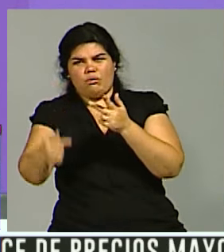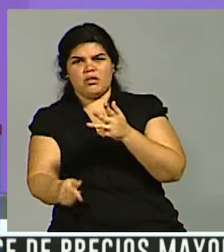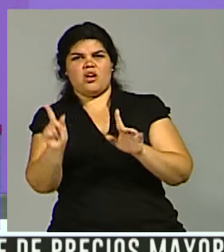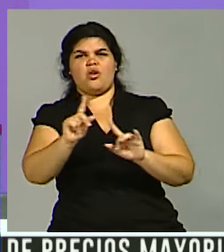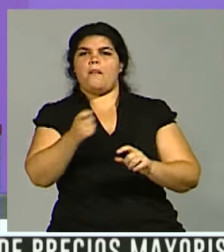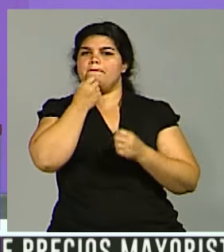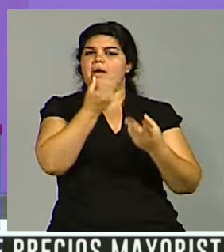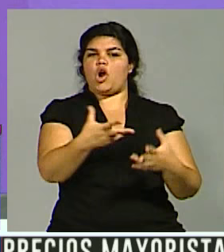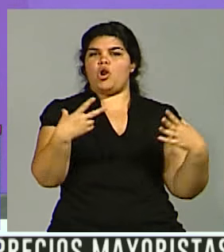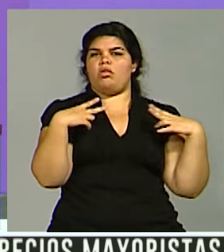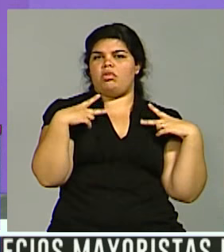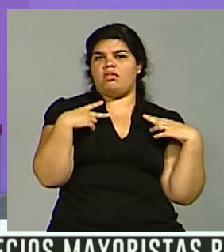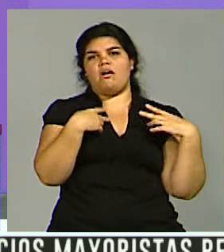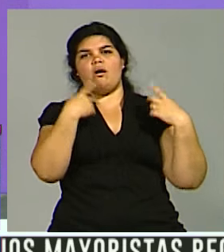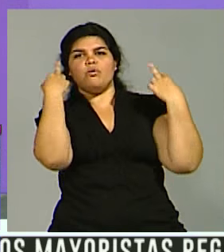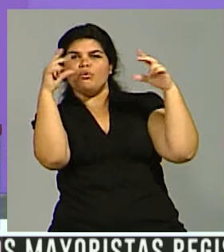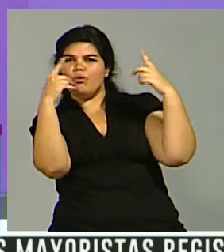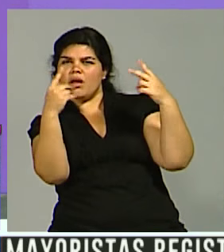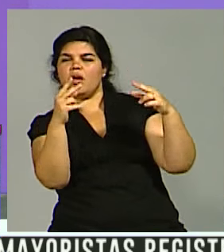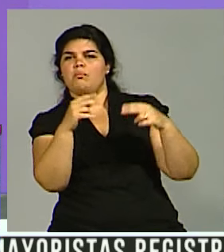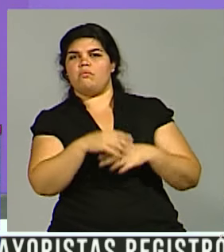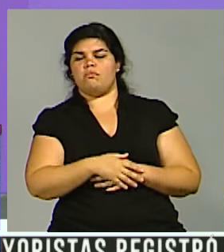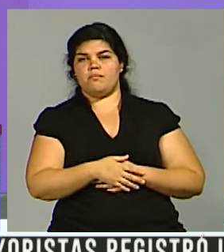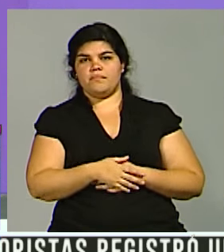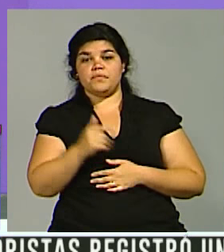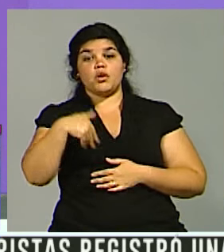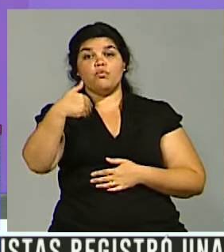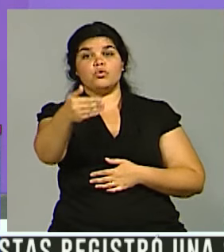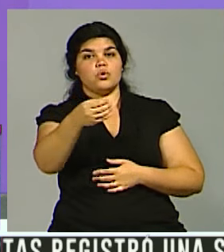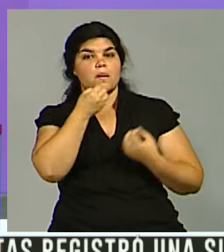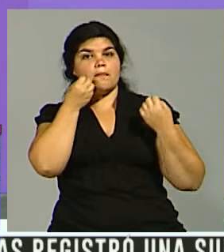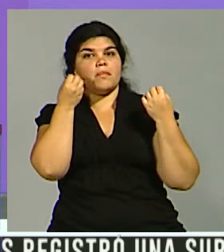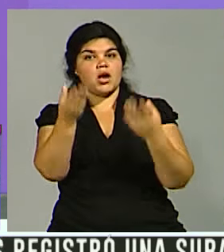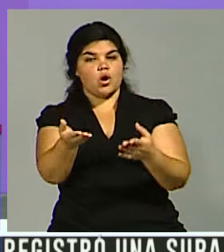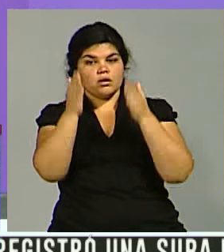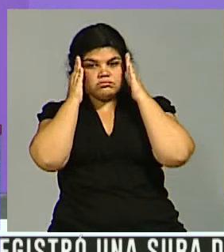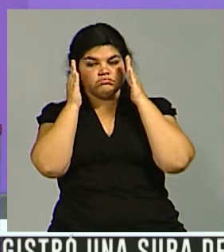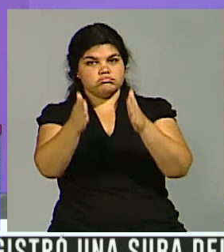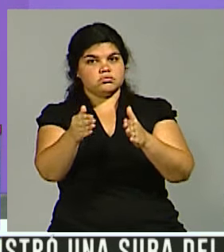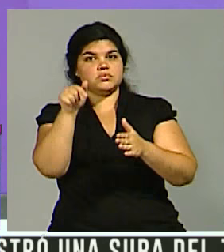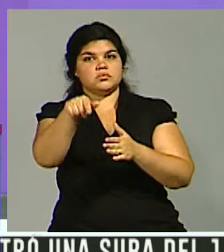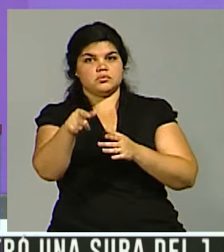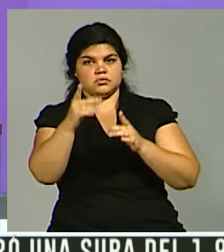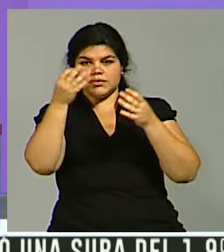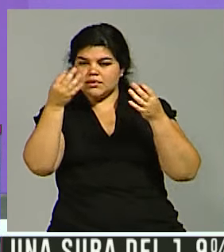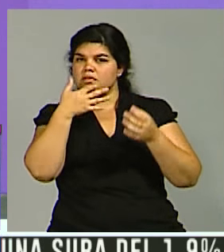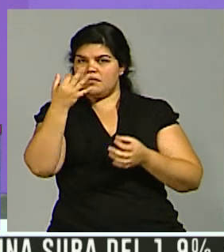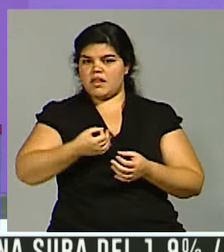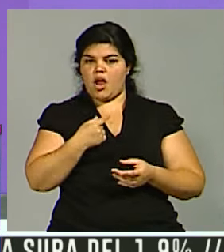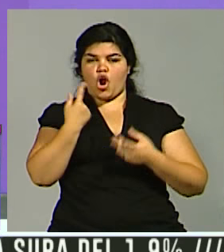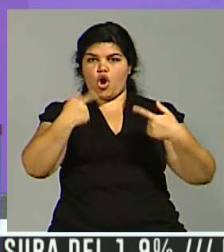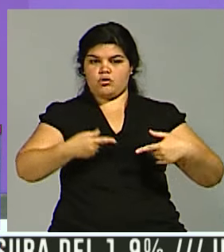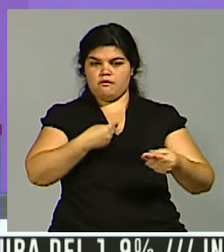ocio, utilizar turismo y evidentemente en el futuro poder proyectarse mejor cuando evidentemente las finanzas personales